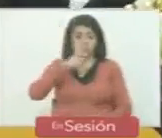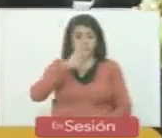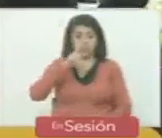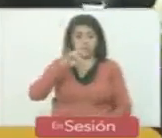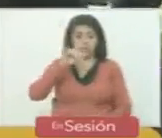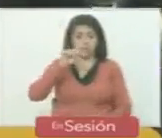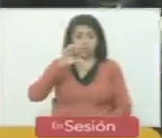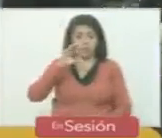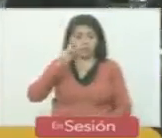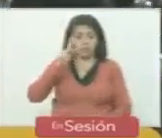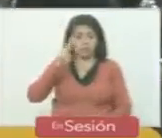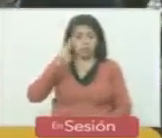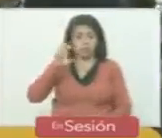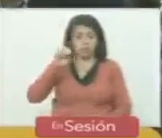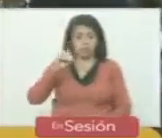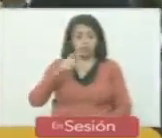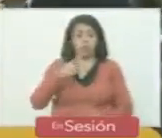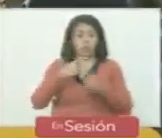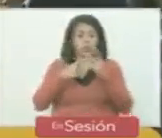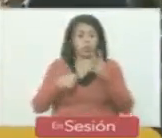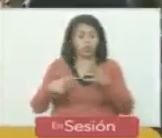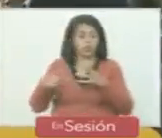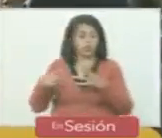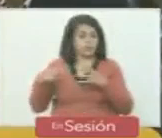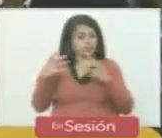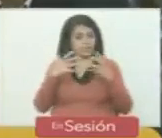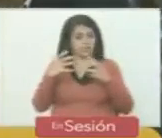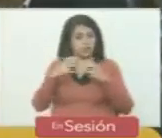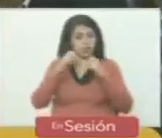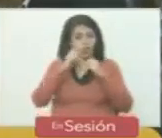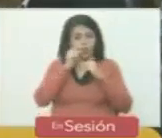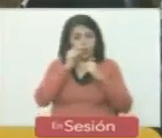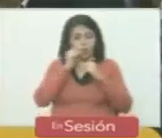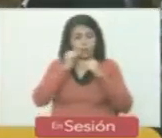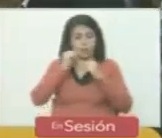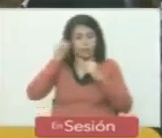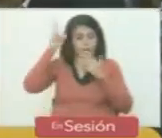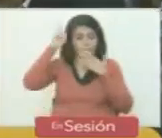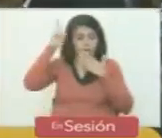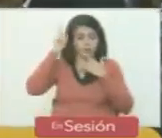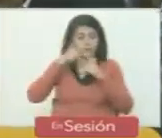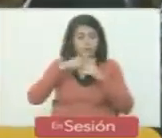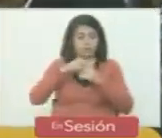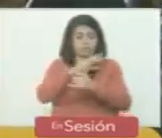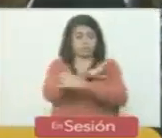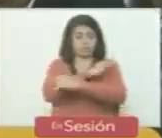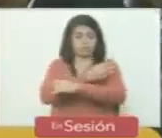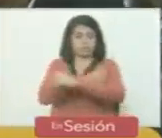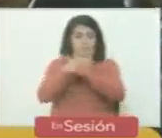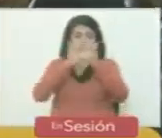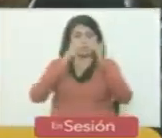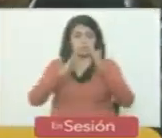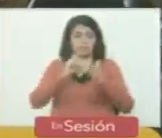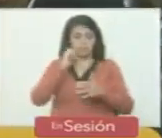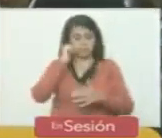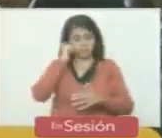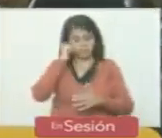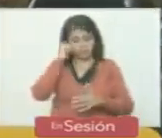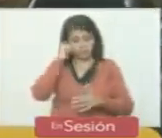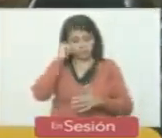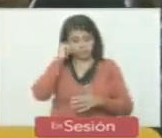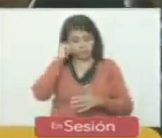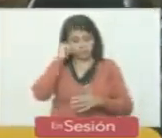la fuerza de Nigales y otros guerreros y guerreras indígenas, con la fuerza del libertador